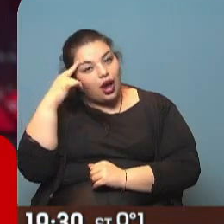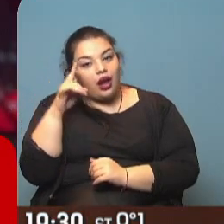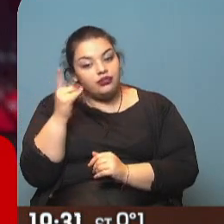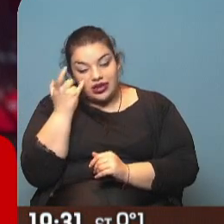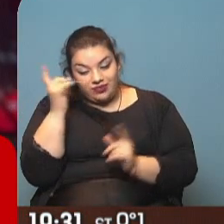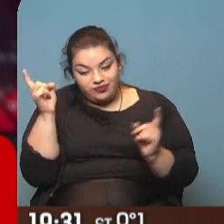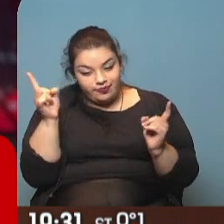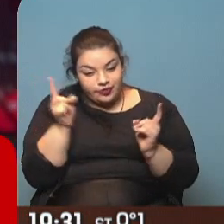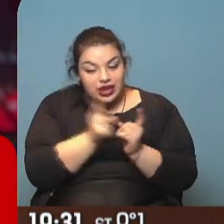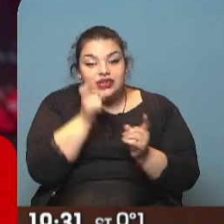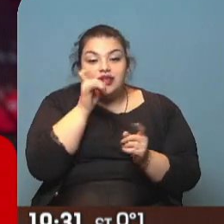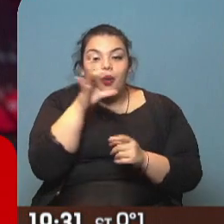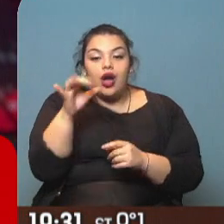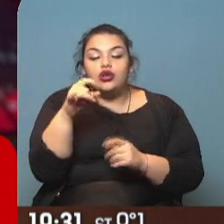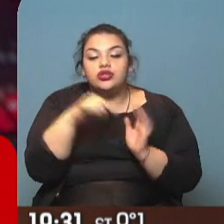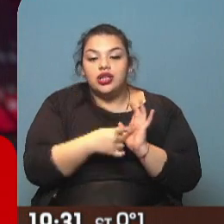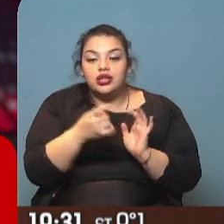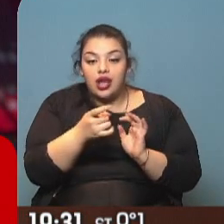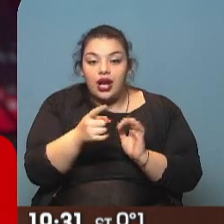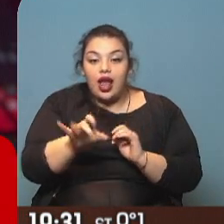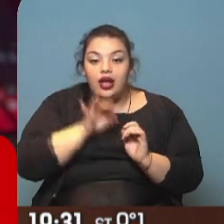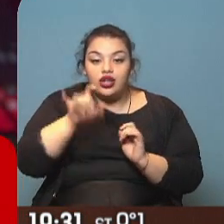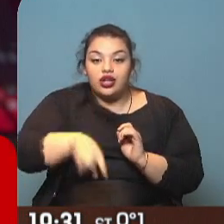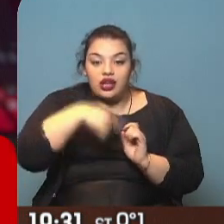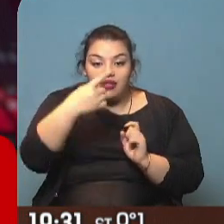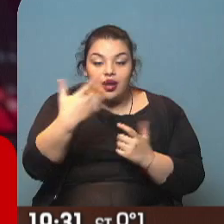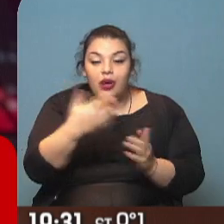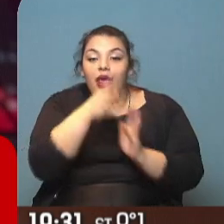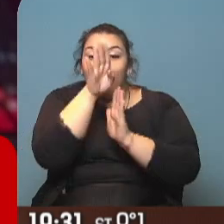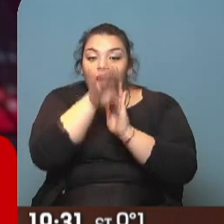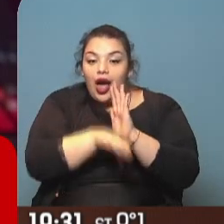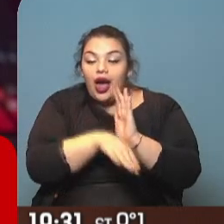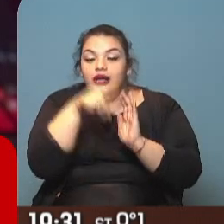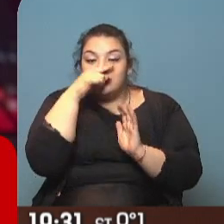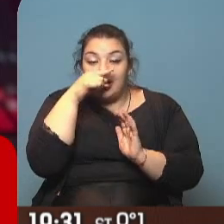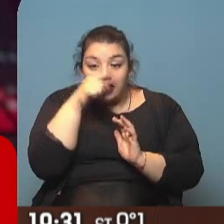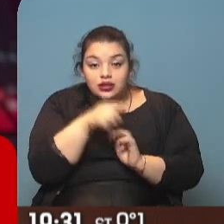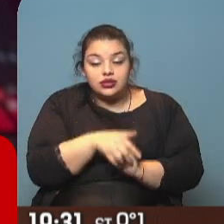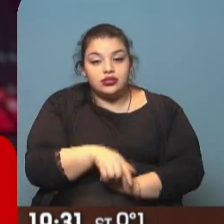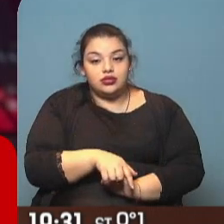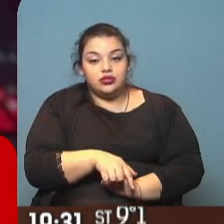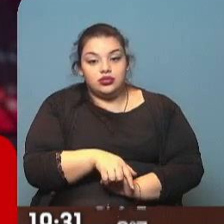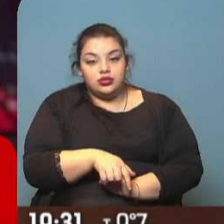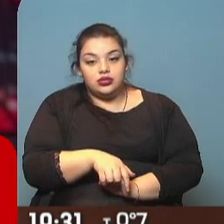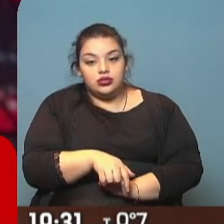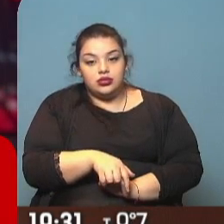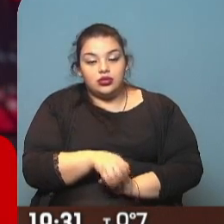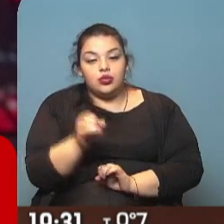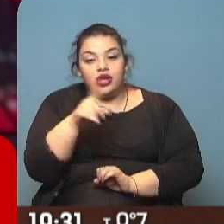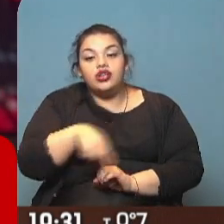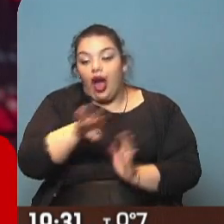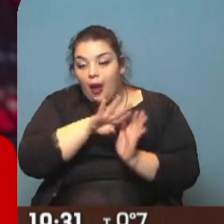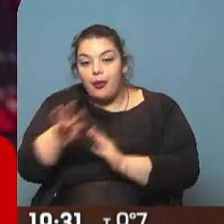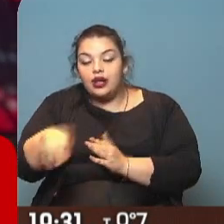plazo, si el Banco Central llega el año que viene con mayor margen para bajar la tasa de interés, porque el fondo, ¿qué es lo que va a decir además de corregir el déficit